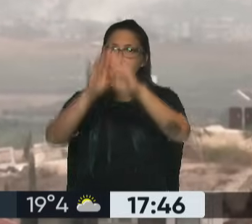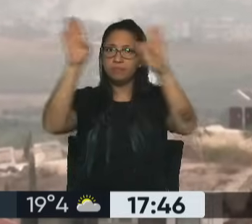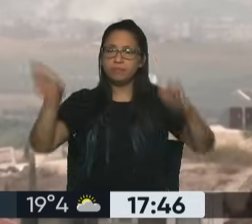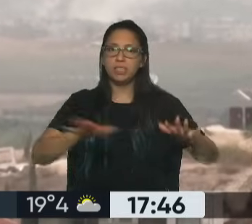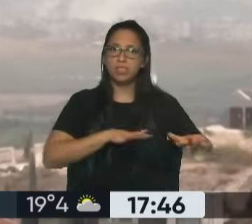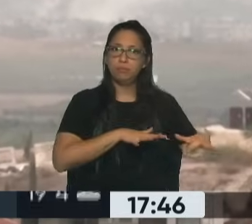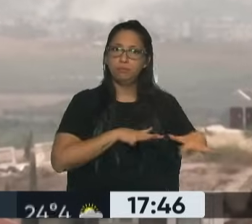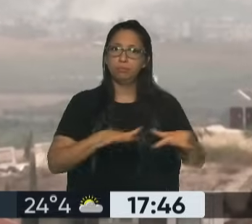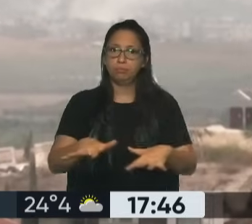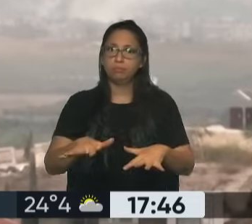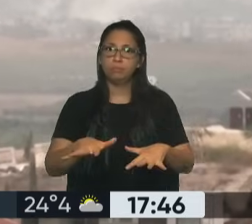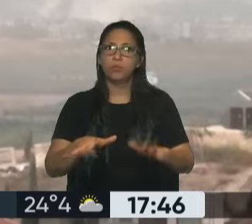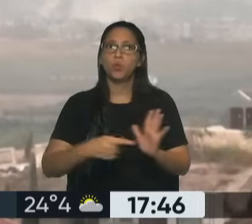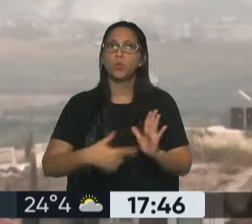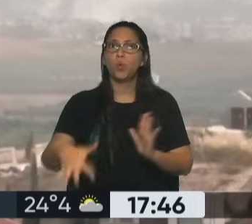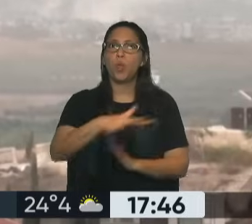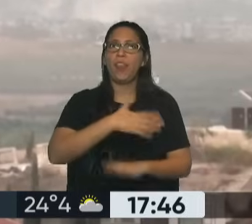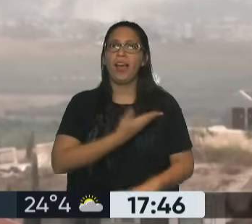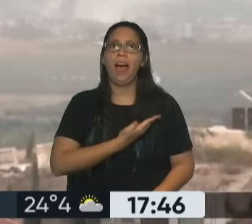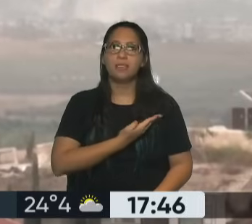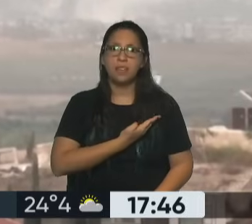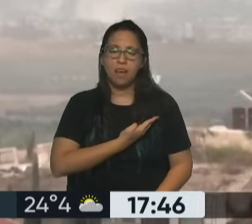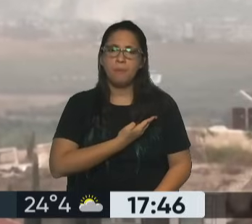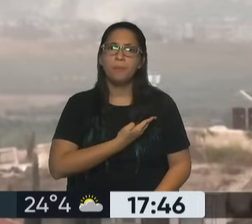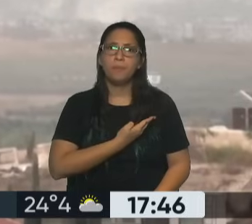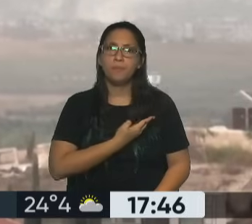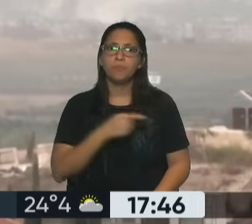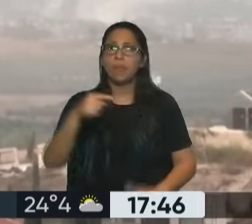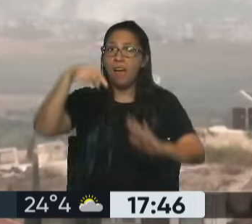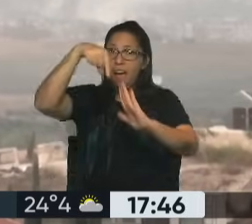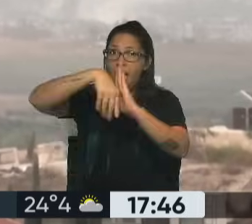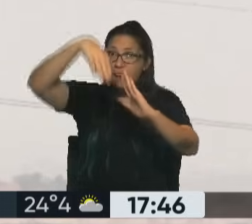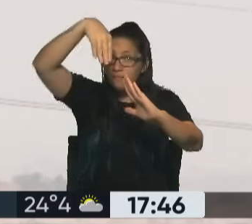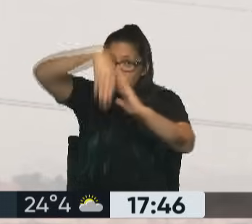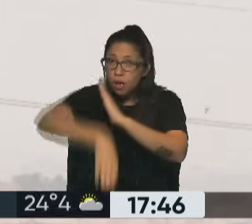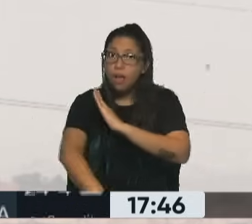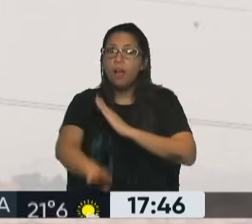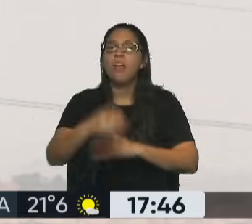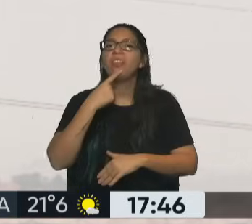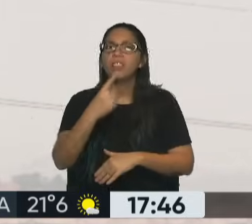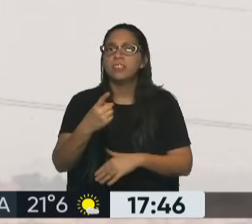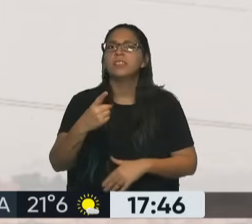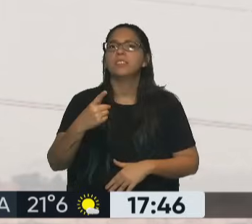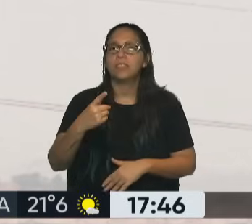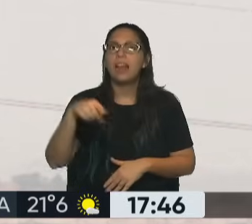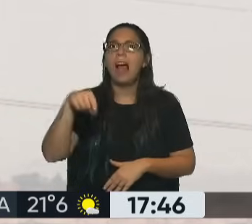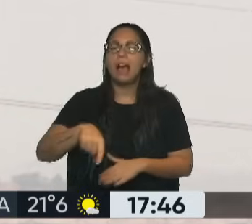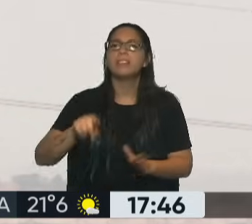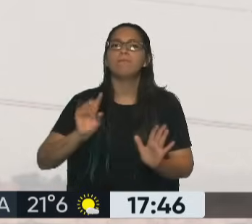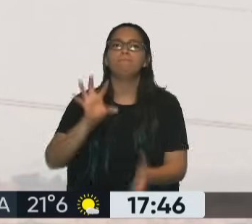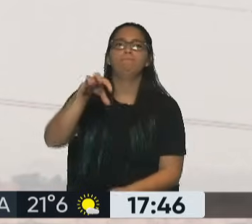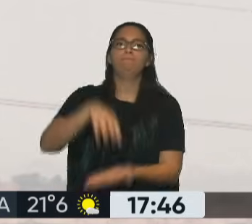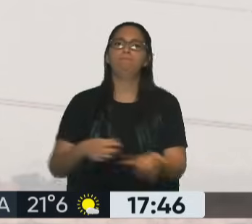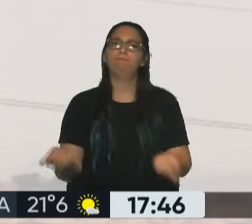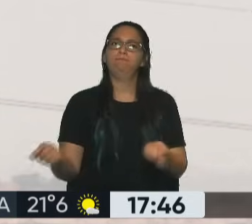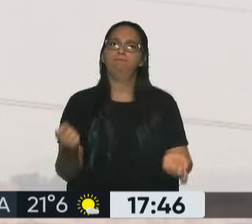situado en Ciudad de gaza y en cuyo subsuelo según las fuerzas de Israel está el centro de mando